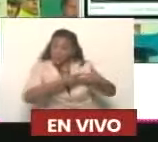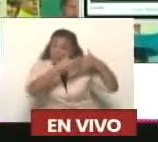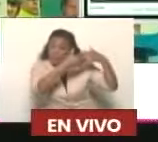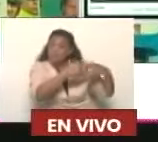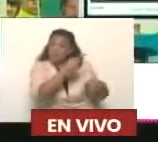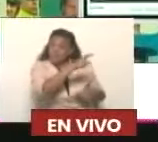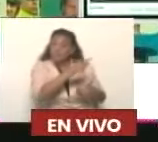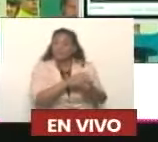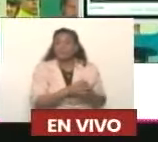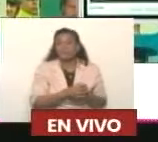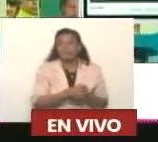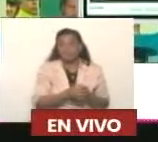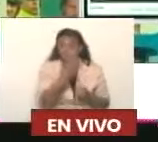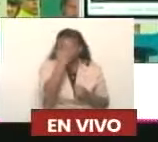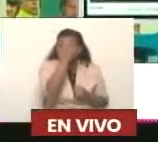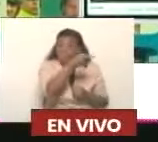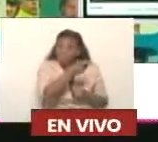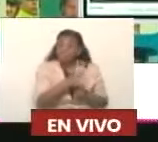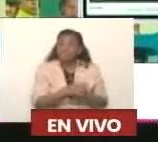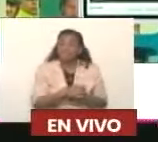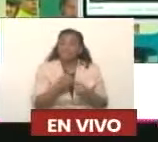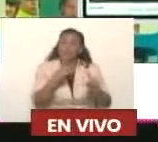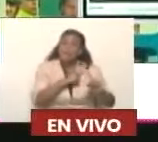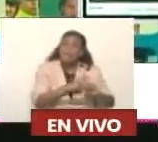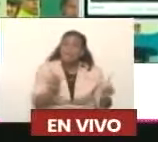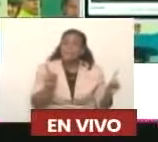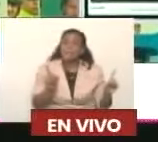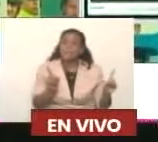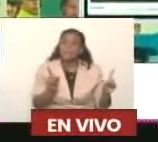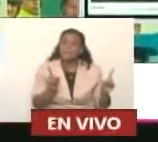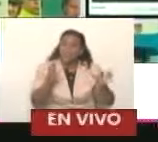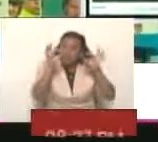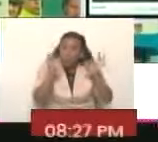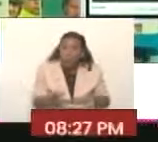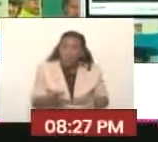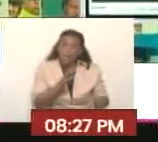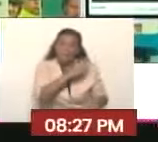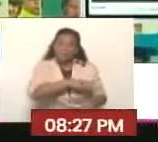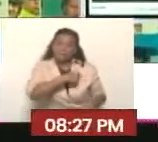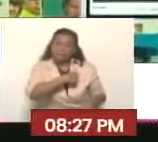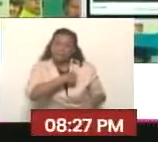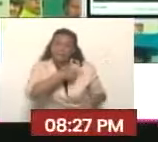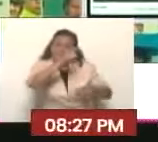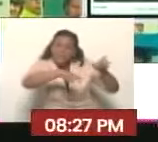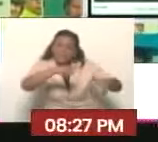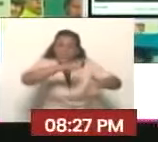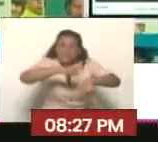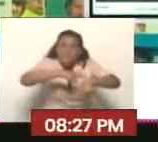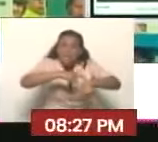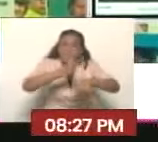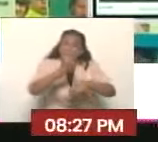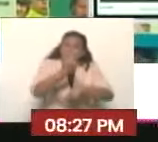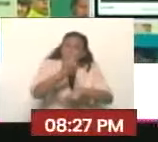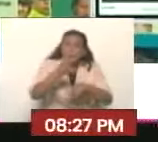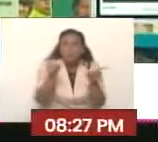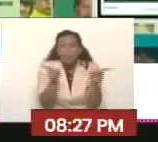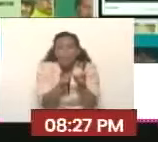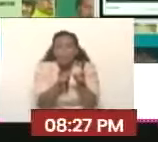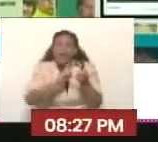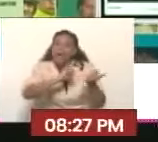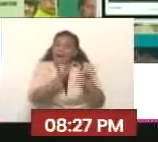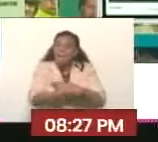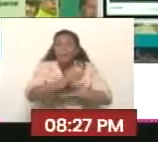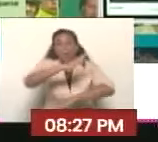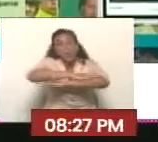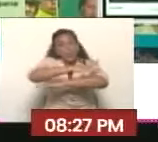mí, te acordarás de mí. Pero estructural, estratégicamente, a mediano plazo, significará grandes cambios